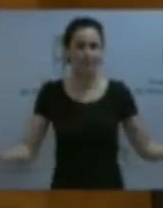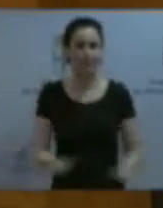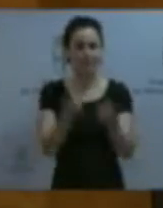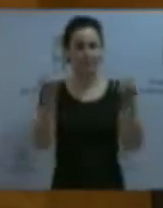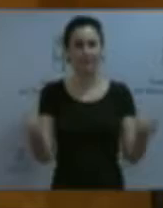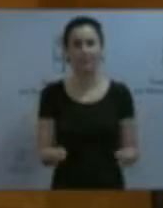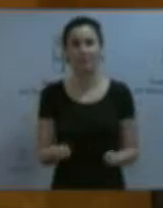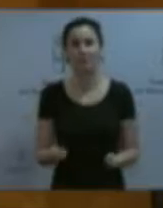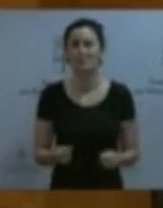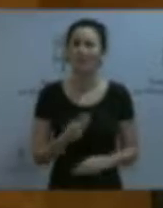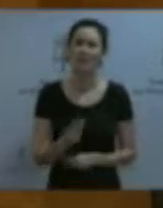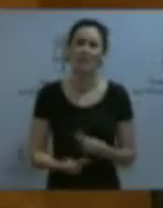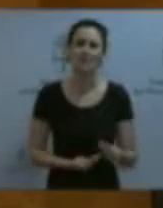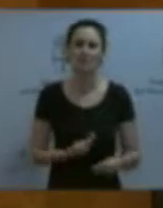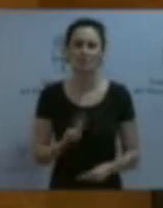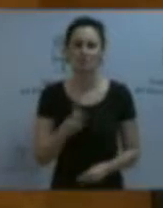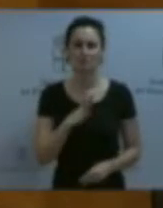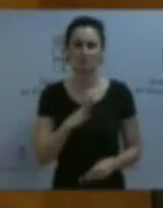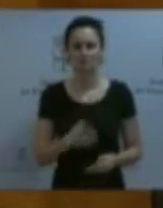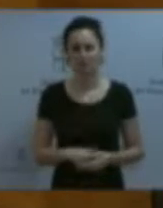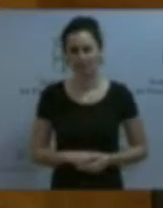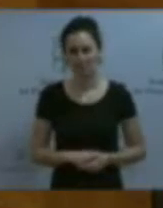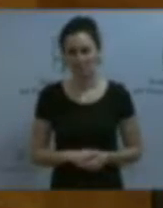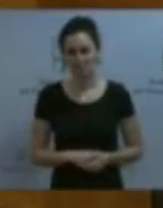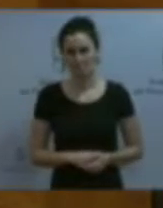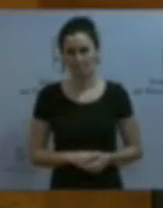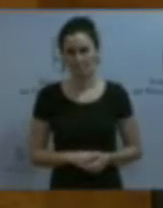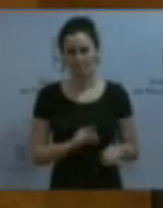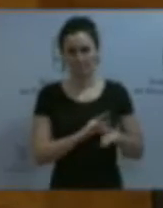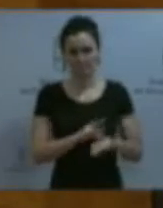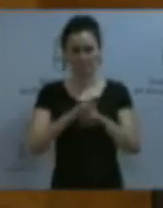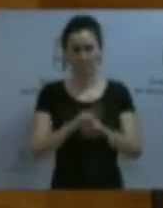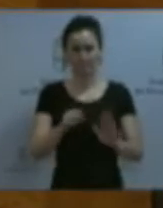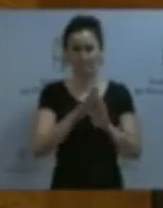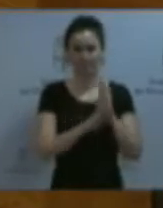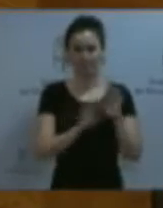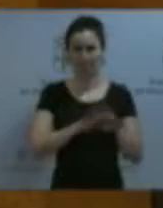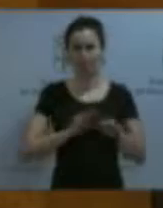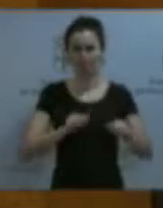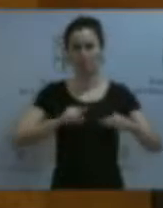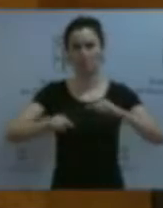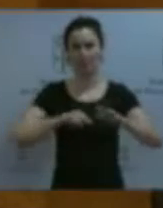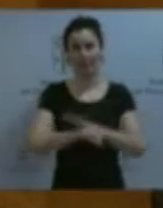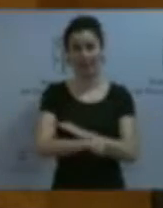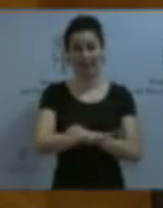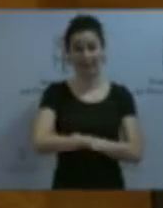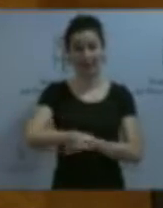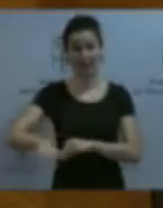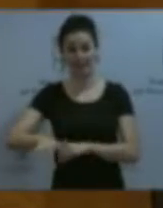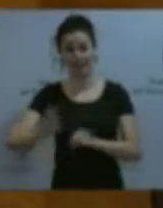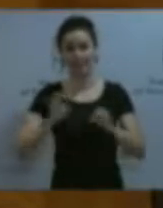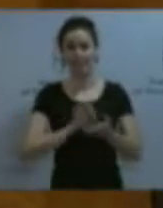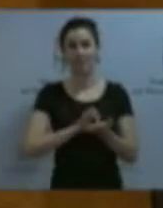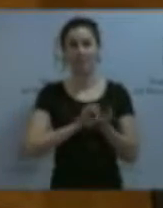favor, fáigalo. Dea instrucción a las gerencias de área y a los servicios de atención a la ciudadanía